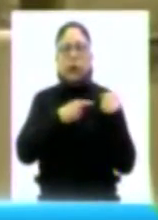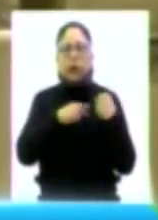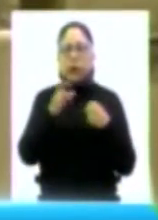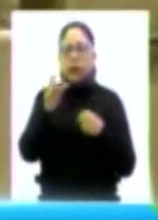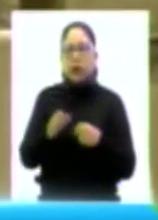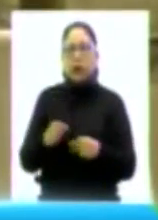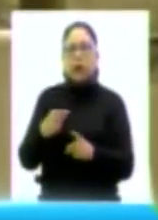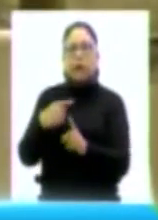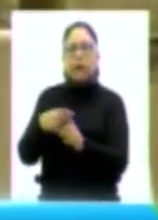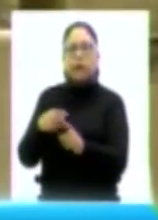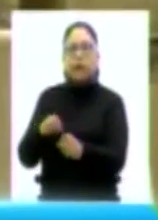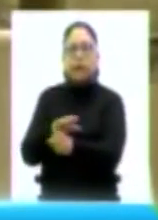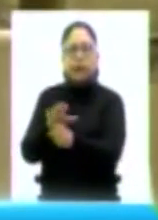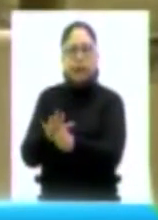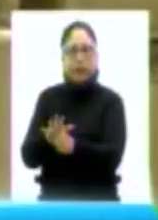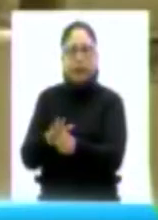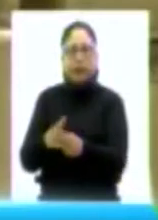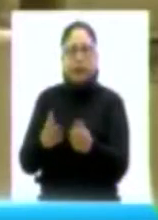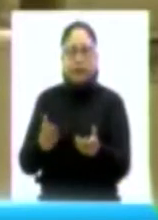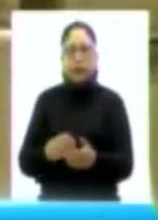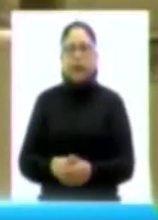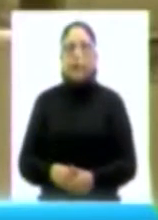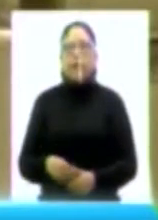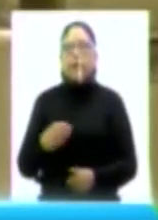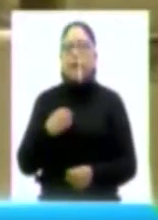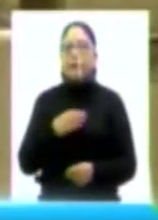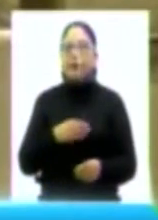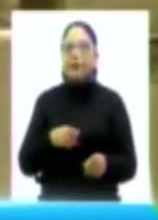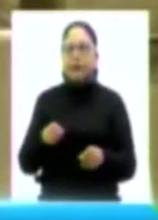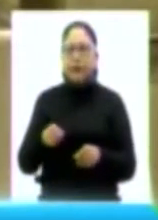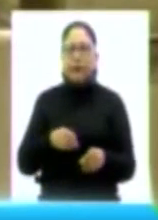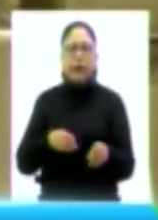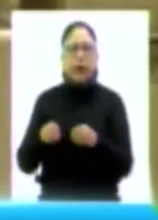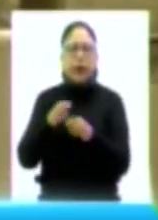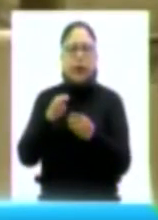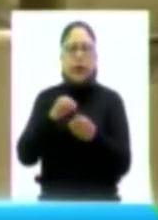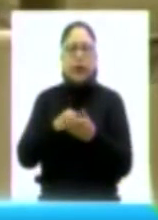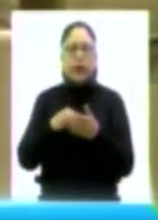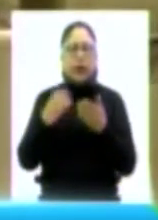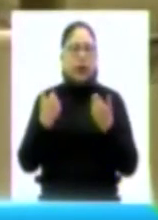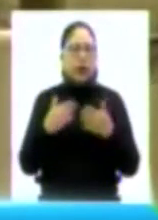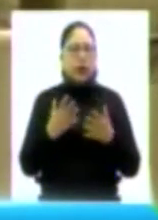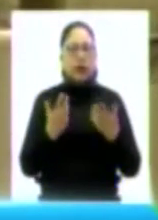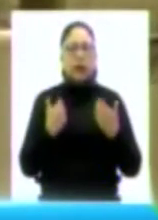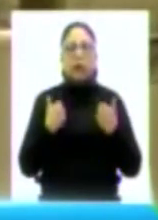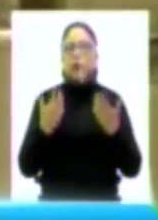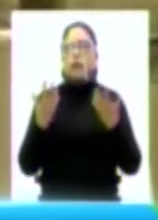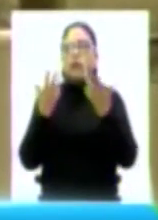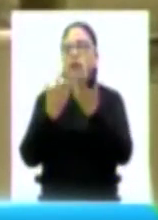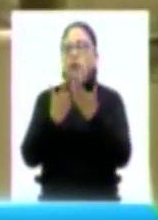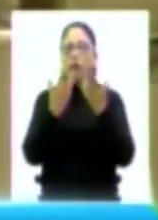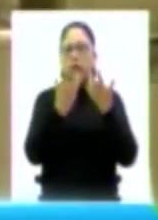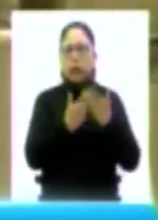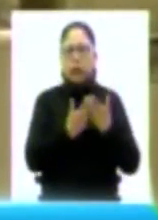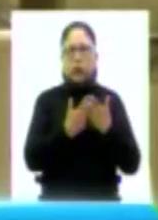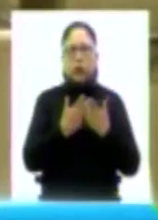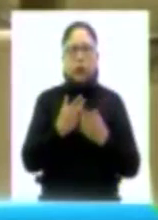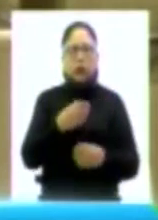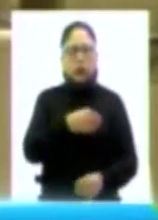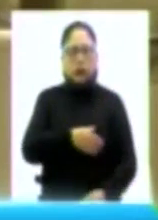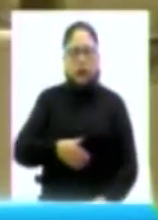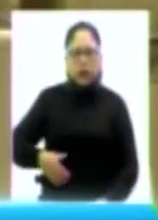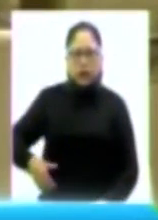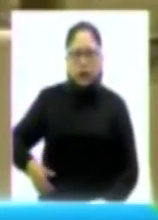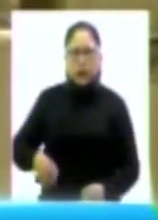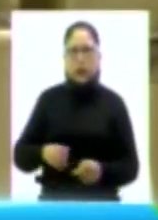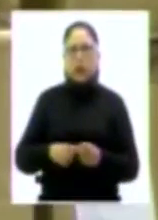¿no? Nosotros estamos apuntando a esa metodología que ha sido coordinada con las gobernaciones, con los